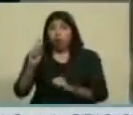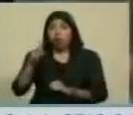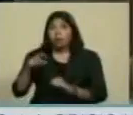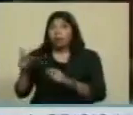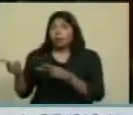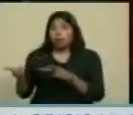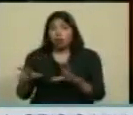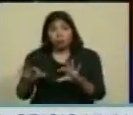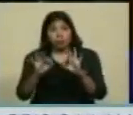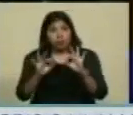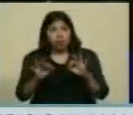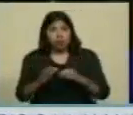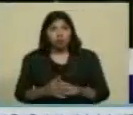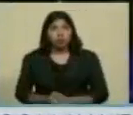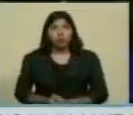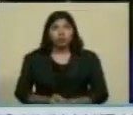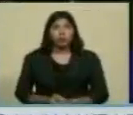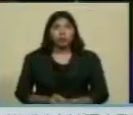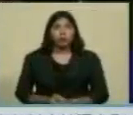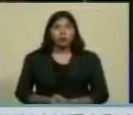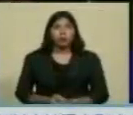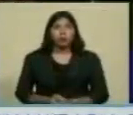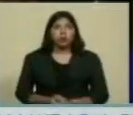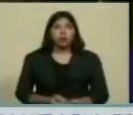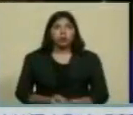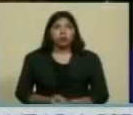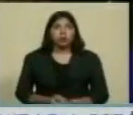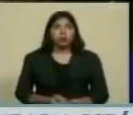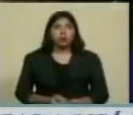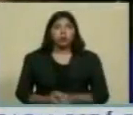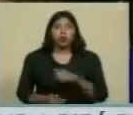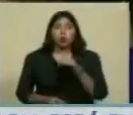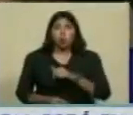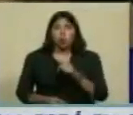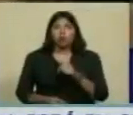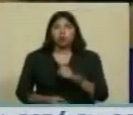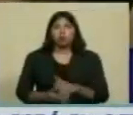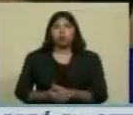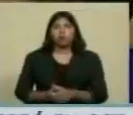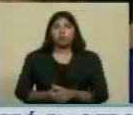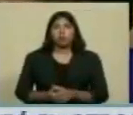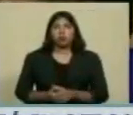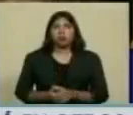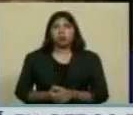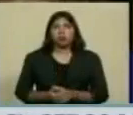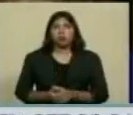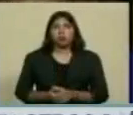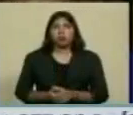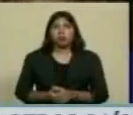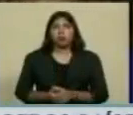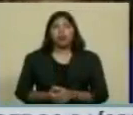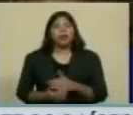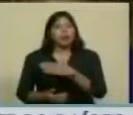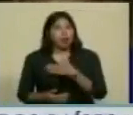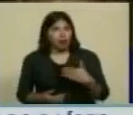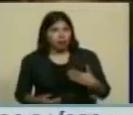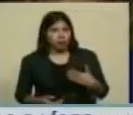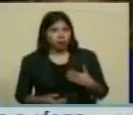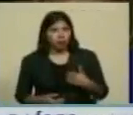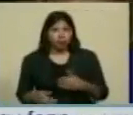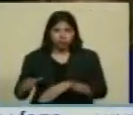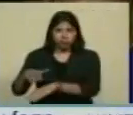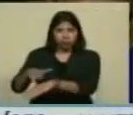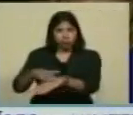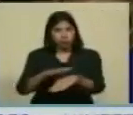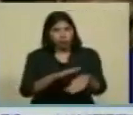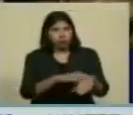nombre de nuestro presidente de la República, Nicolás Maduro Moros, queremos anunciar la